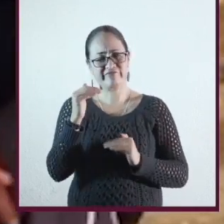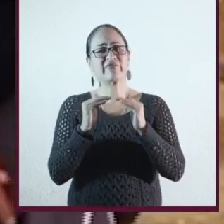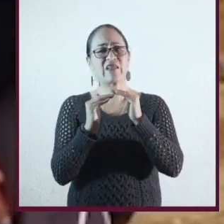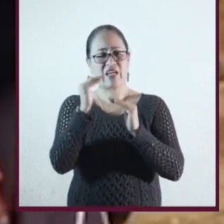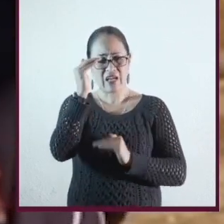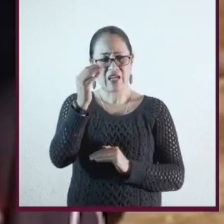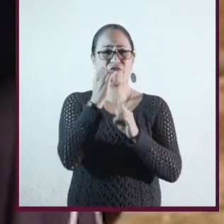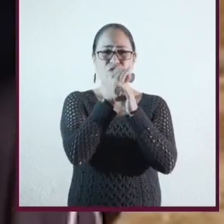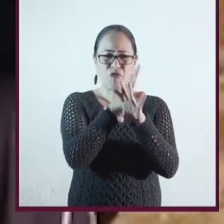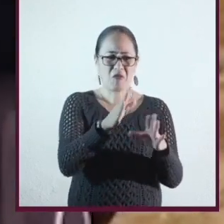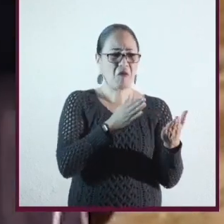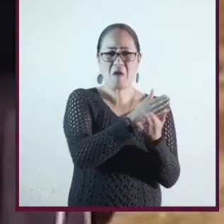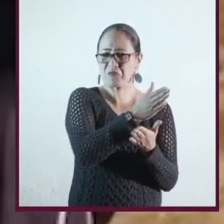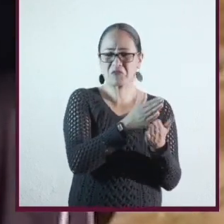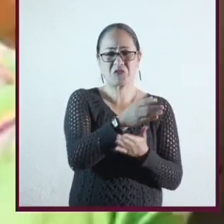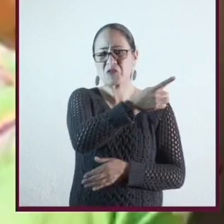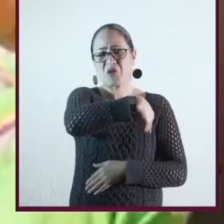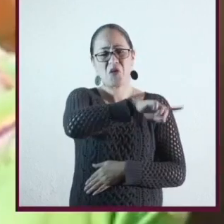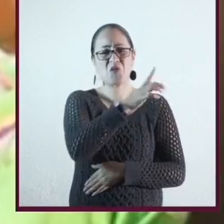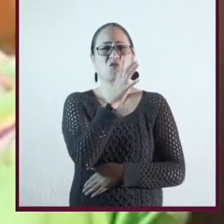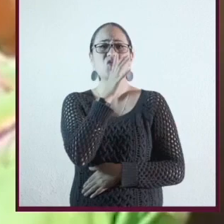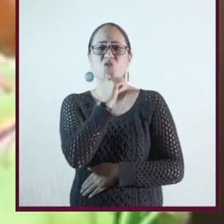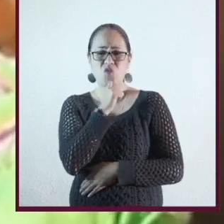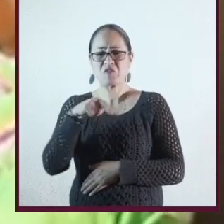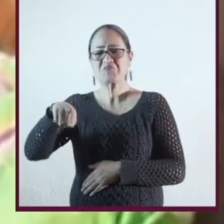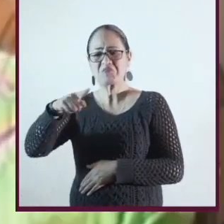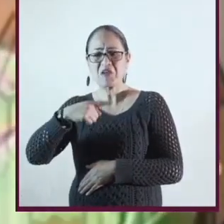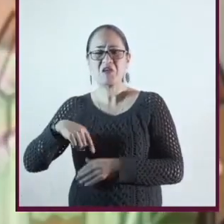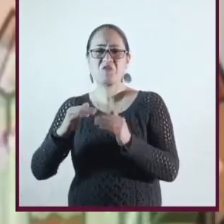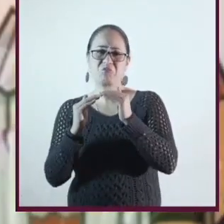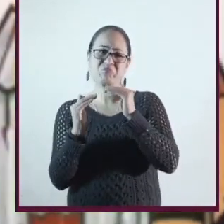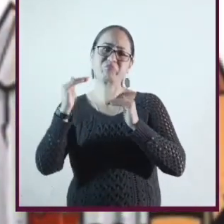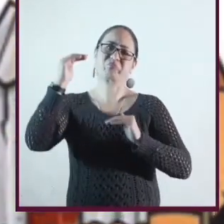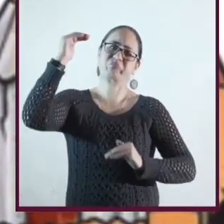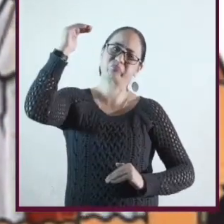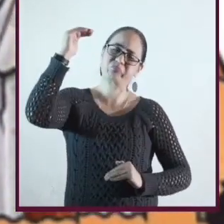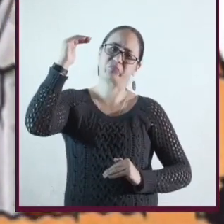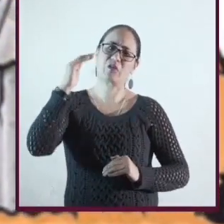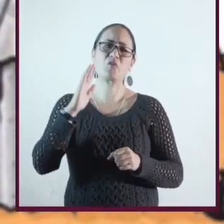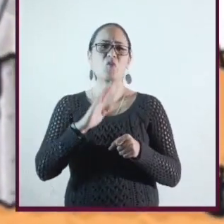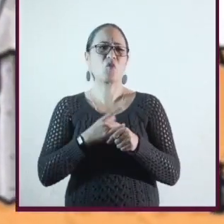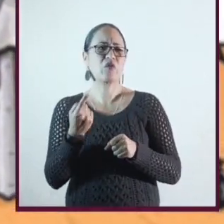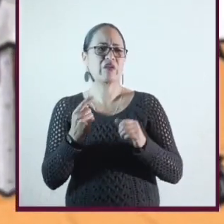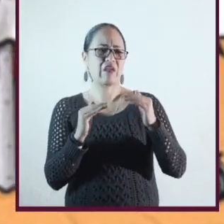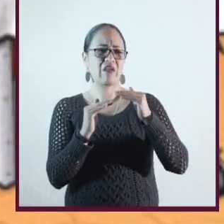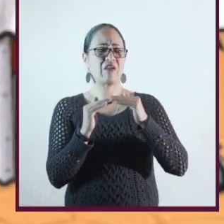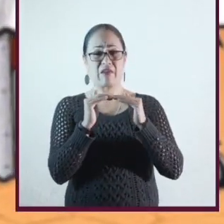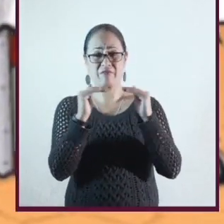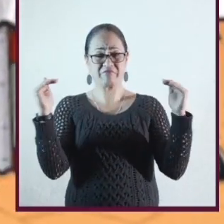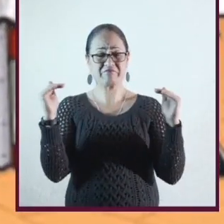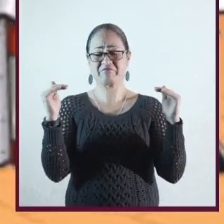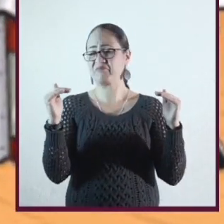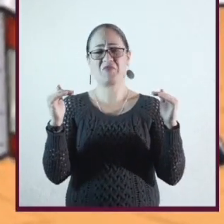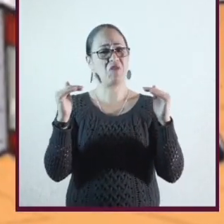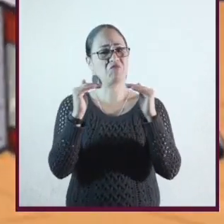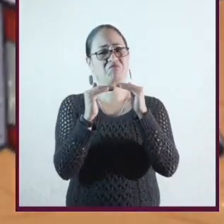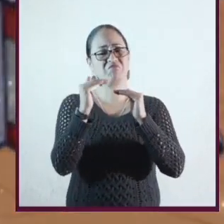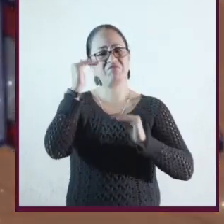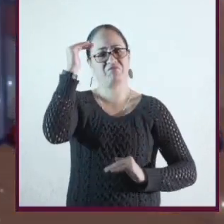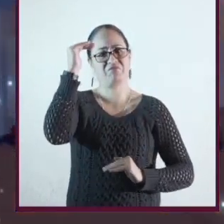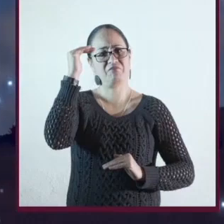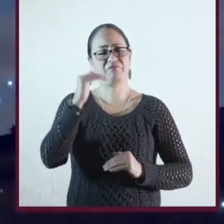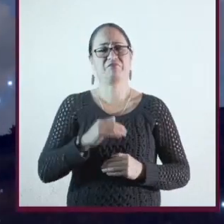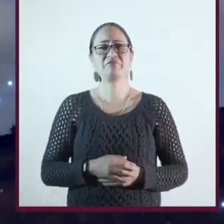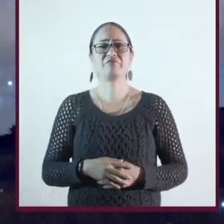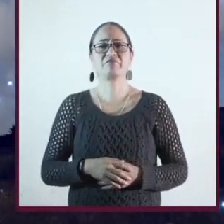y preparación que tiene efectos sociales negativos porque los pone en desigualdad frente al mundo.